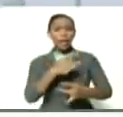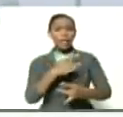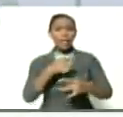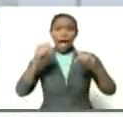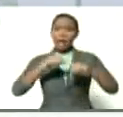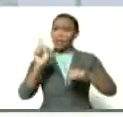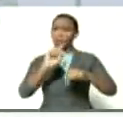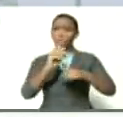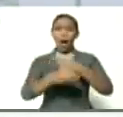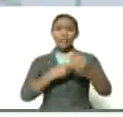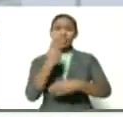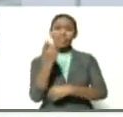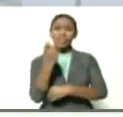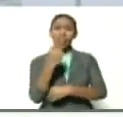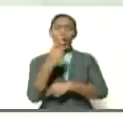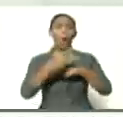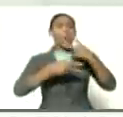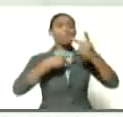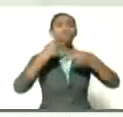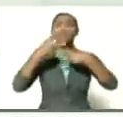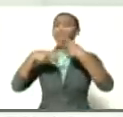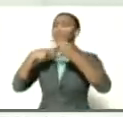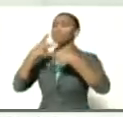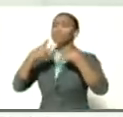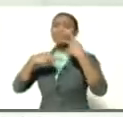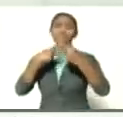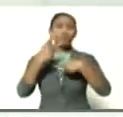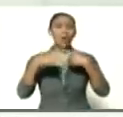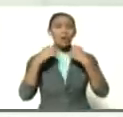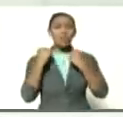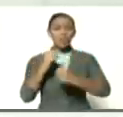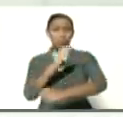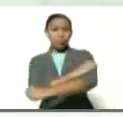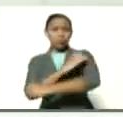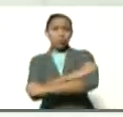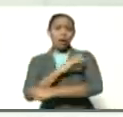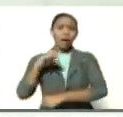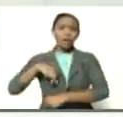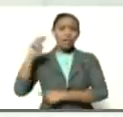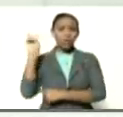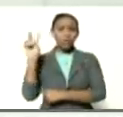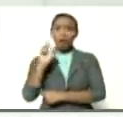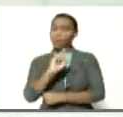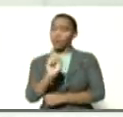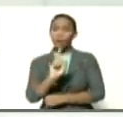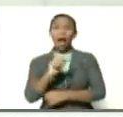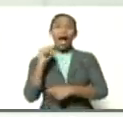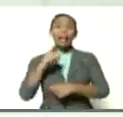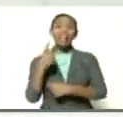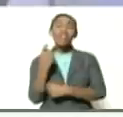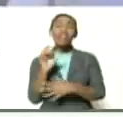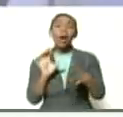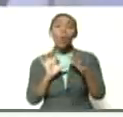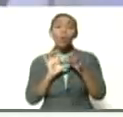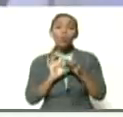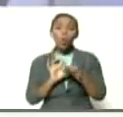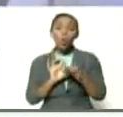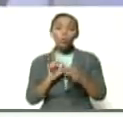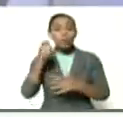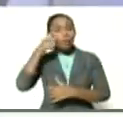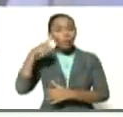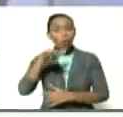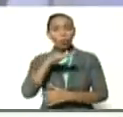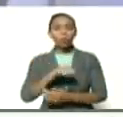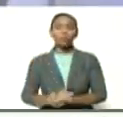Aquí no hace falta politiquería de los extremistas de la derecha venezolana, no. Aquí hace falta la unión de nuestro